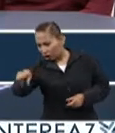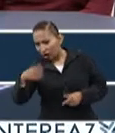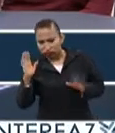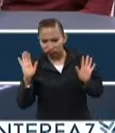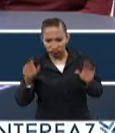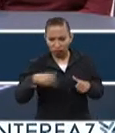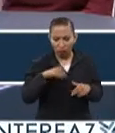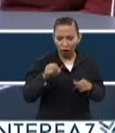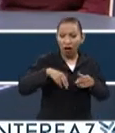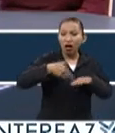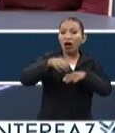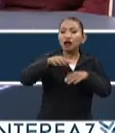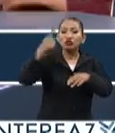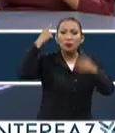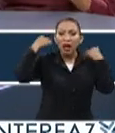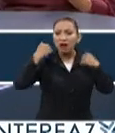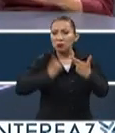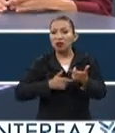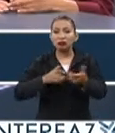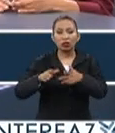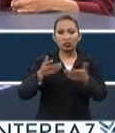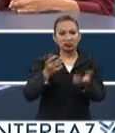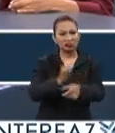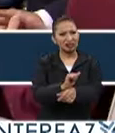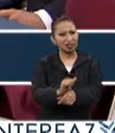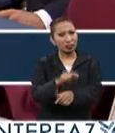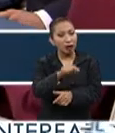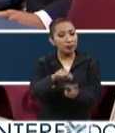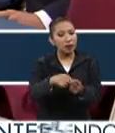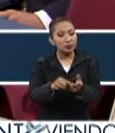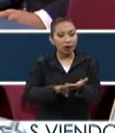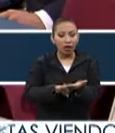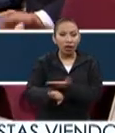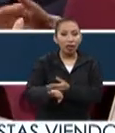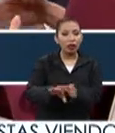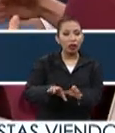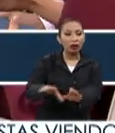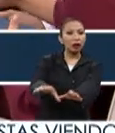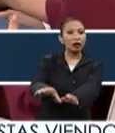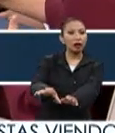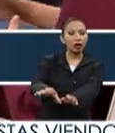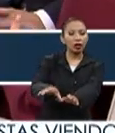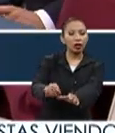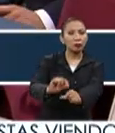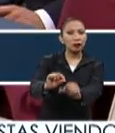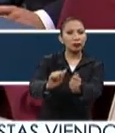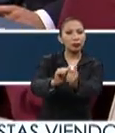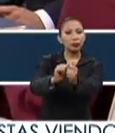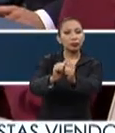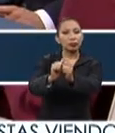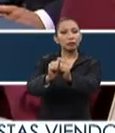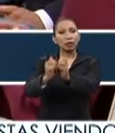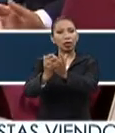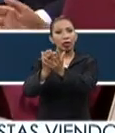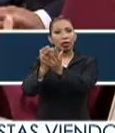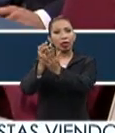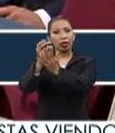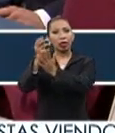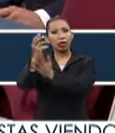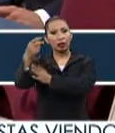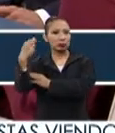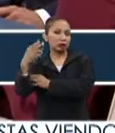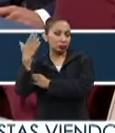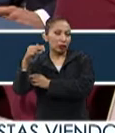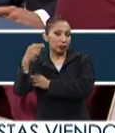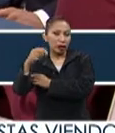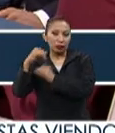gusta, no sé, tu pelo, cosas tan sencillas, empieza con la exclusión y de ahí va aumentando hasta llegar, bueno, lo que